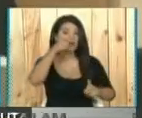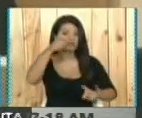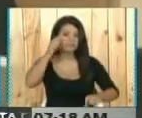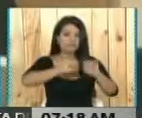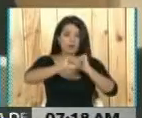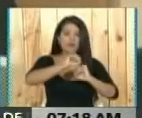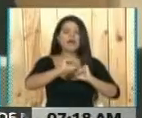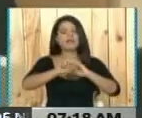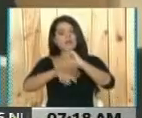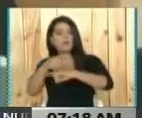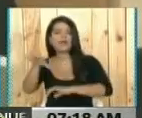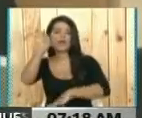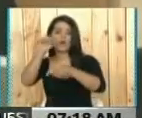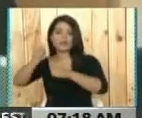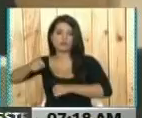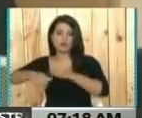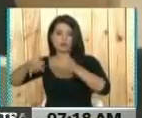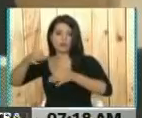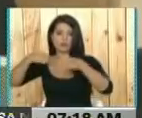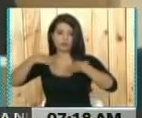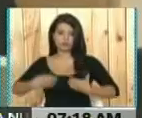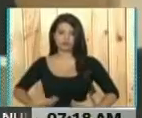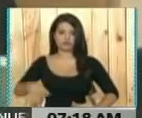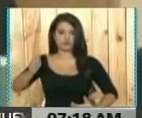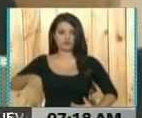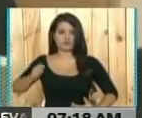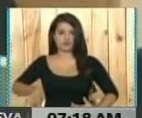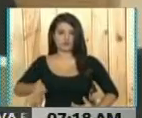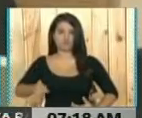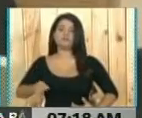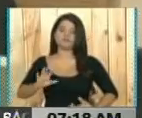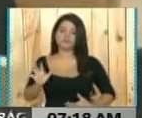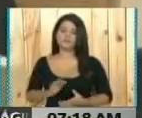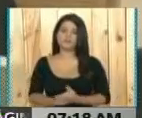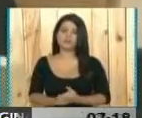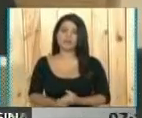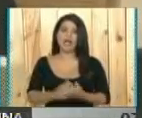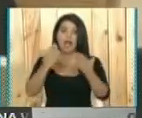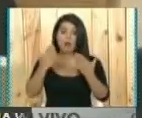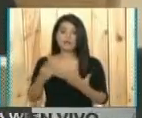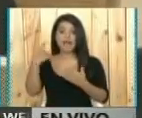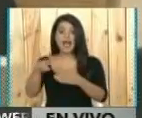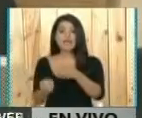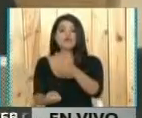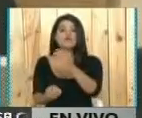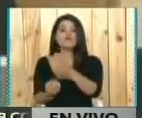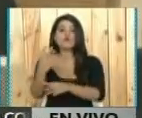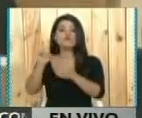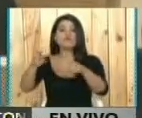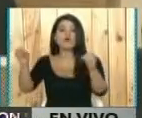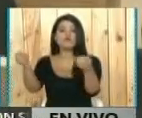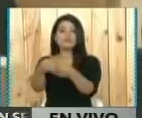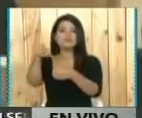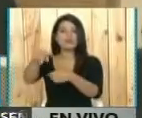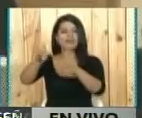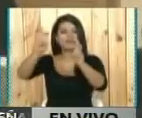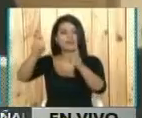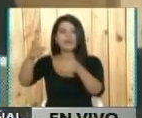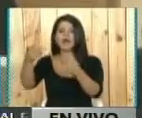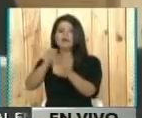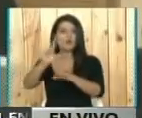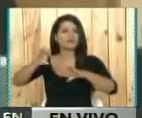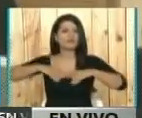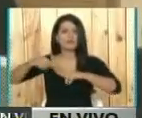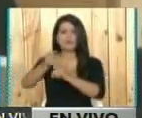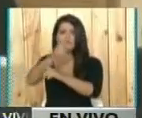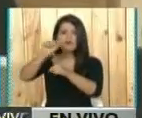de instancia para todas las materias, incluyendo las nuevas jurisdicciones de violencia contra la mujer, que cuenta con 79